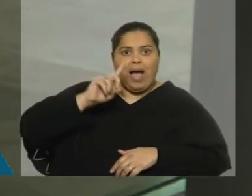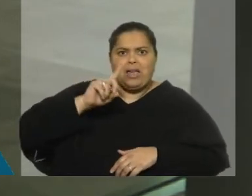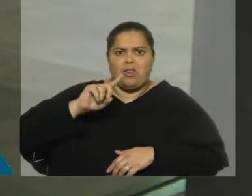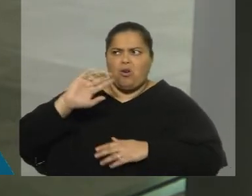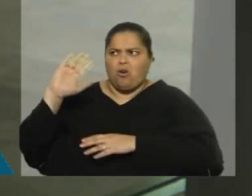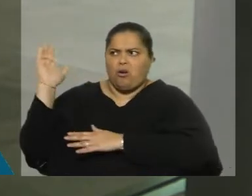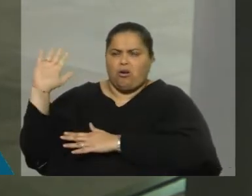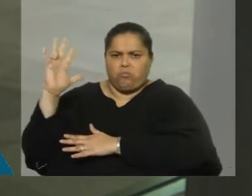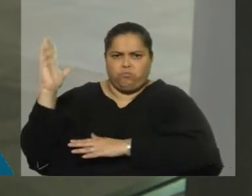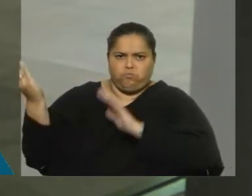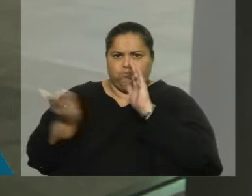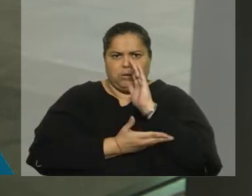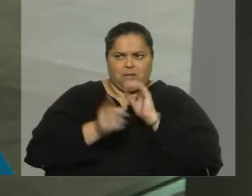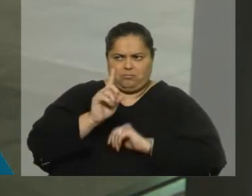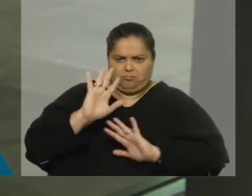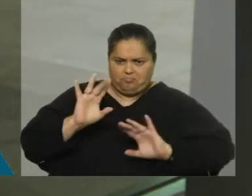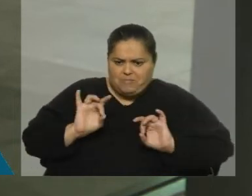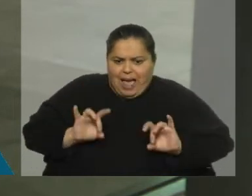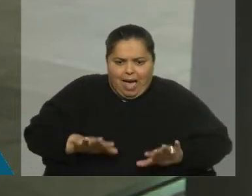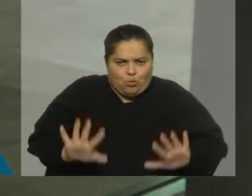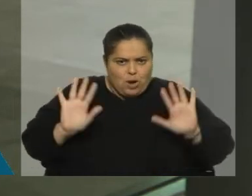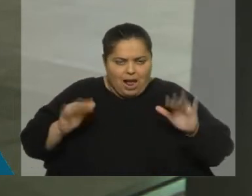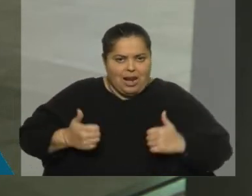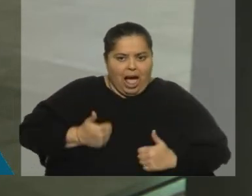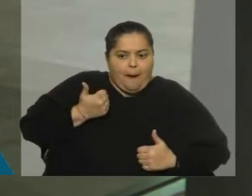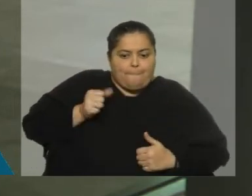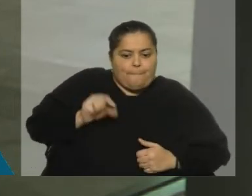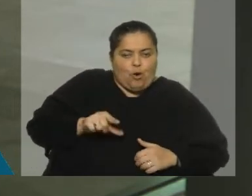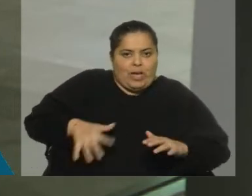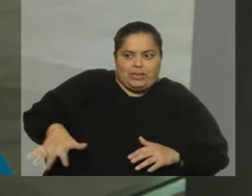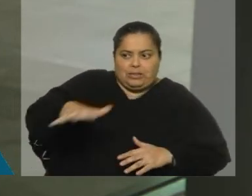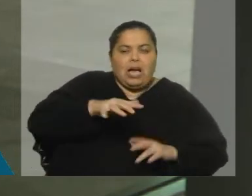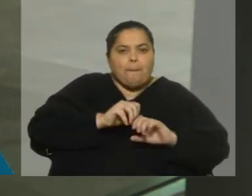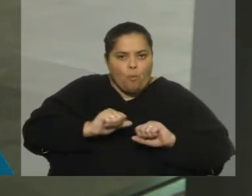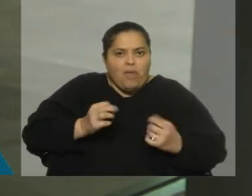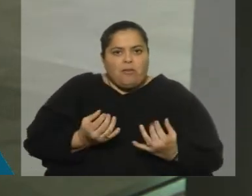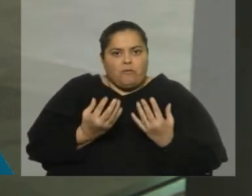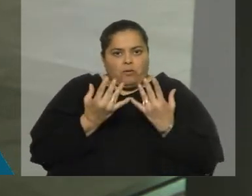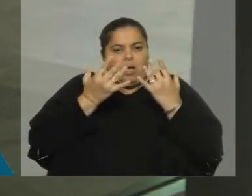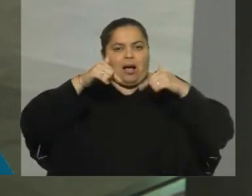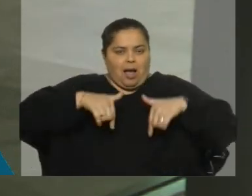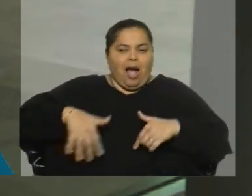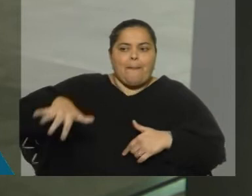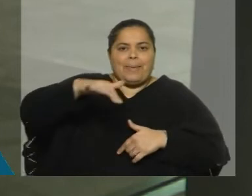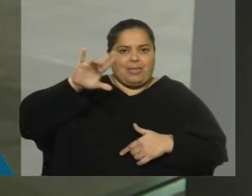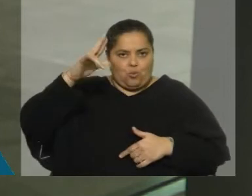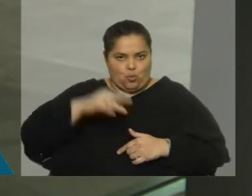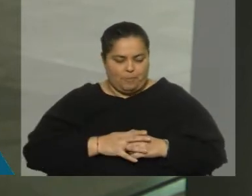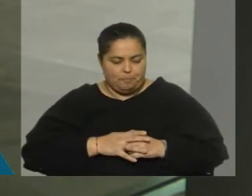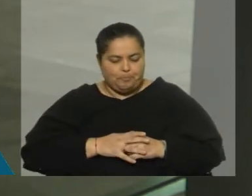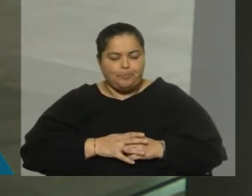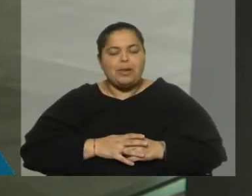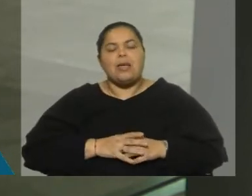deforestar y utilizando y aprovechando, digamos, las posibilidades de nuestro ambiente. Ya para